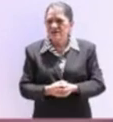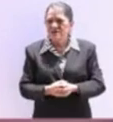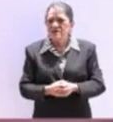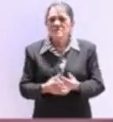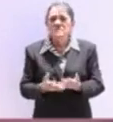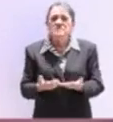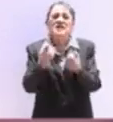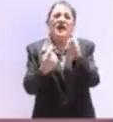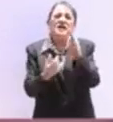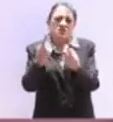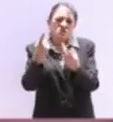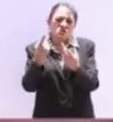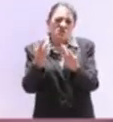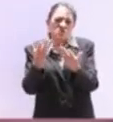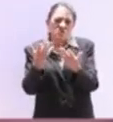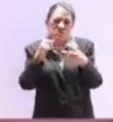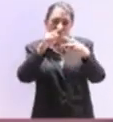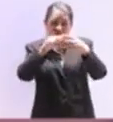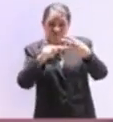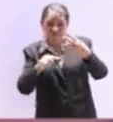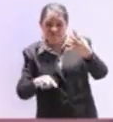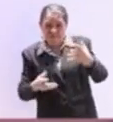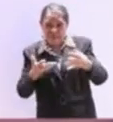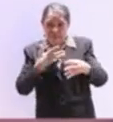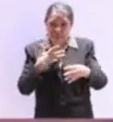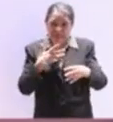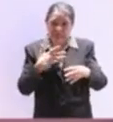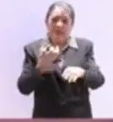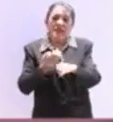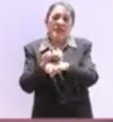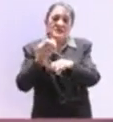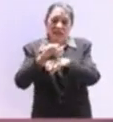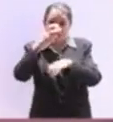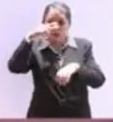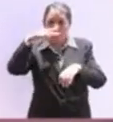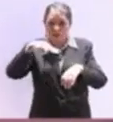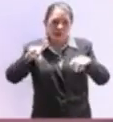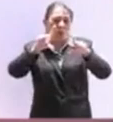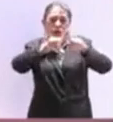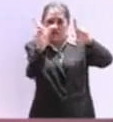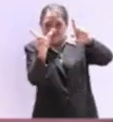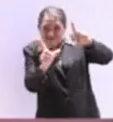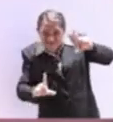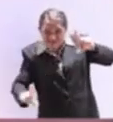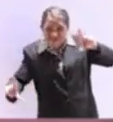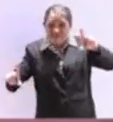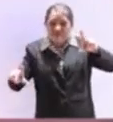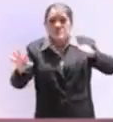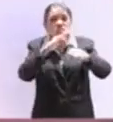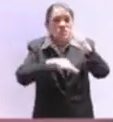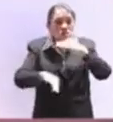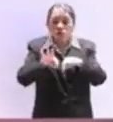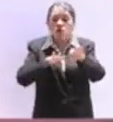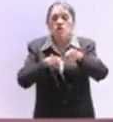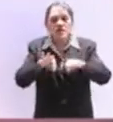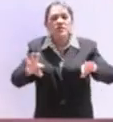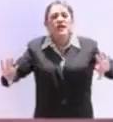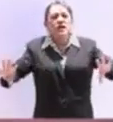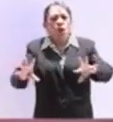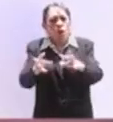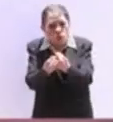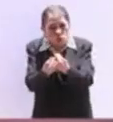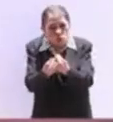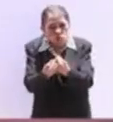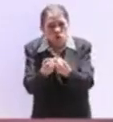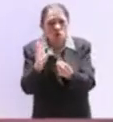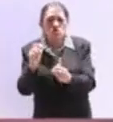Estado mexicano, insisto, para reducir y combatir la pobreza. Debemos de trabajar juntos para que todas las